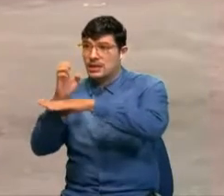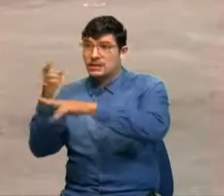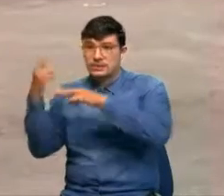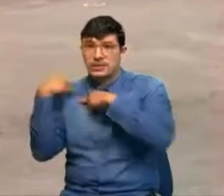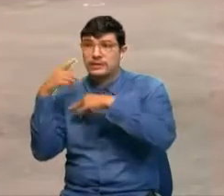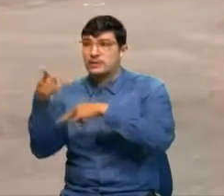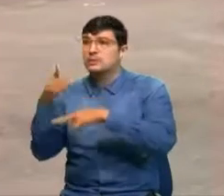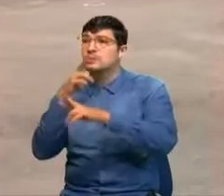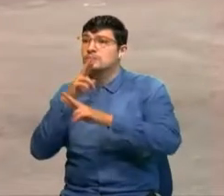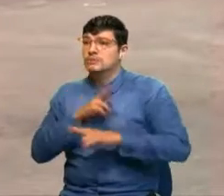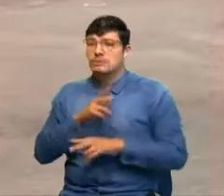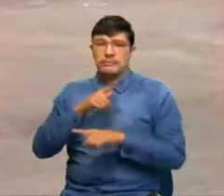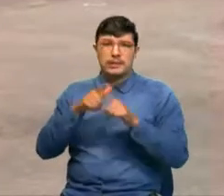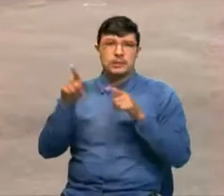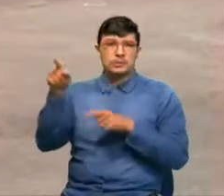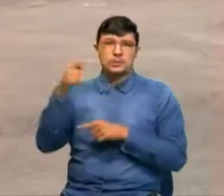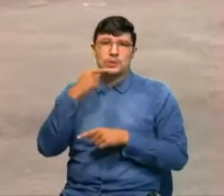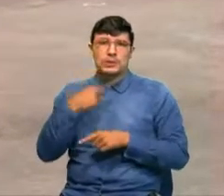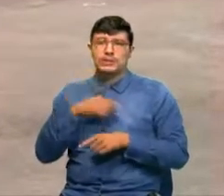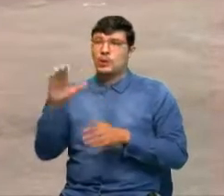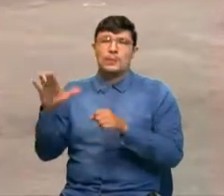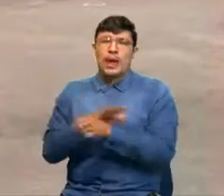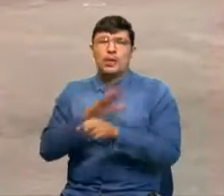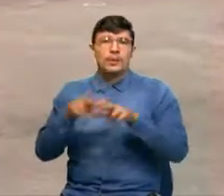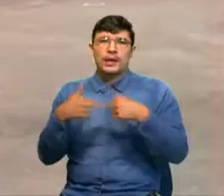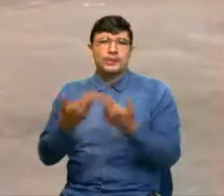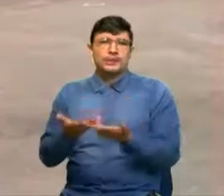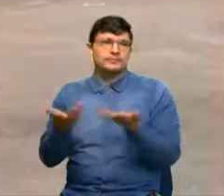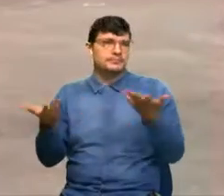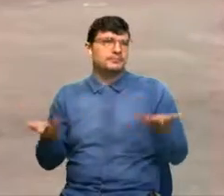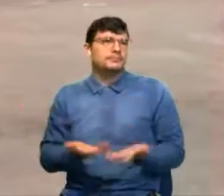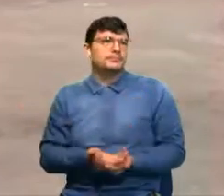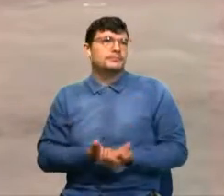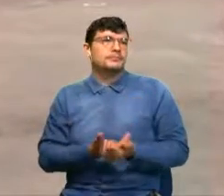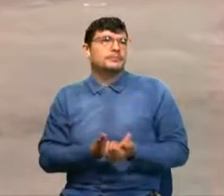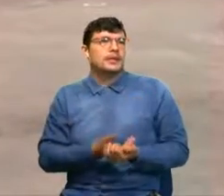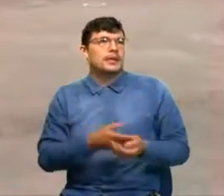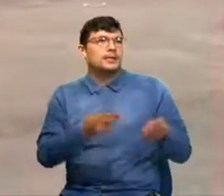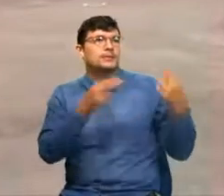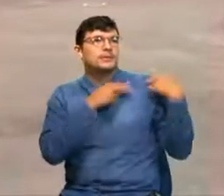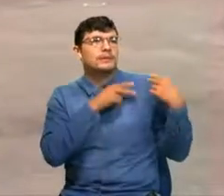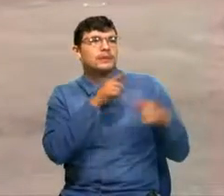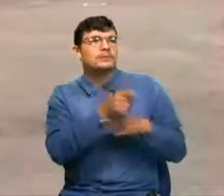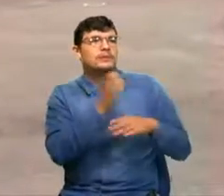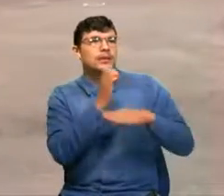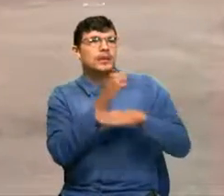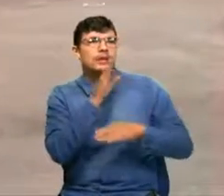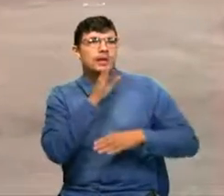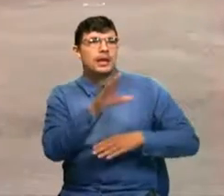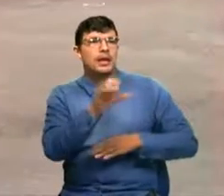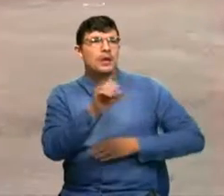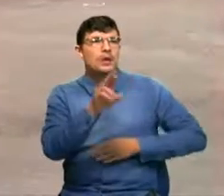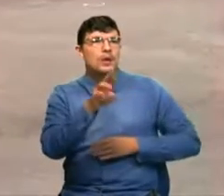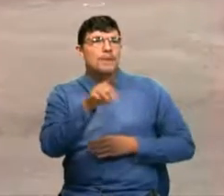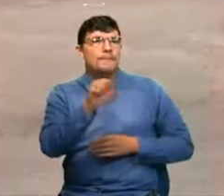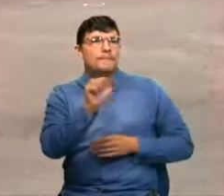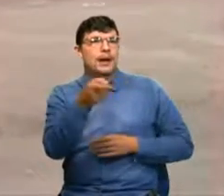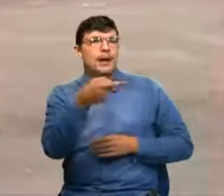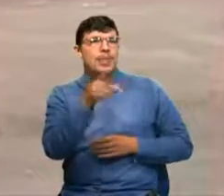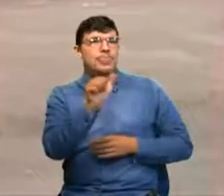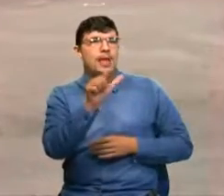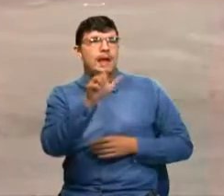La responsabilidad del puerto fluvial Yuma es exclusivamente de Cor Magdalena, pero si se tiene en cuenta que además la